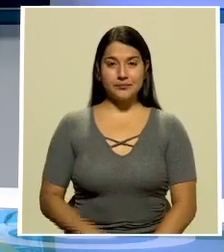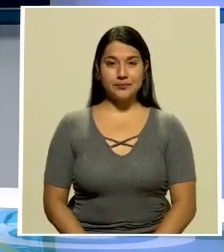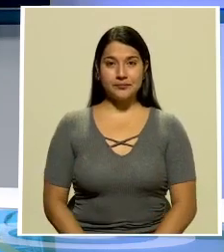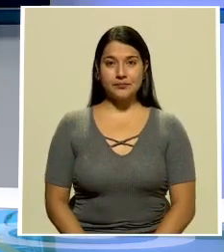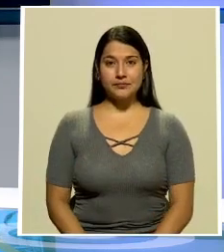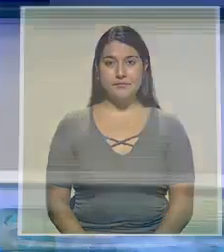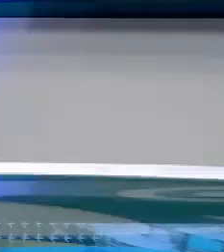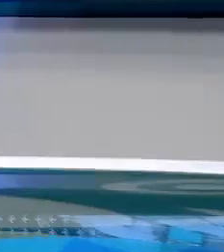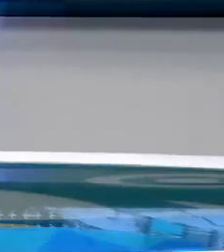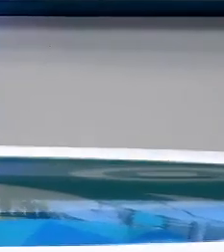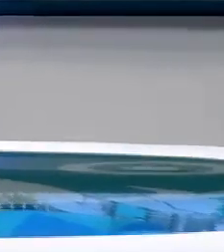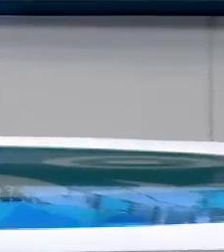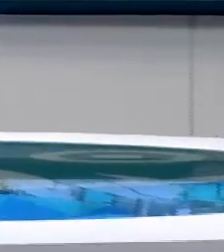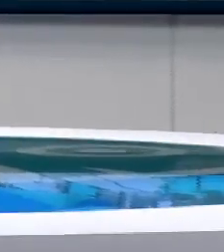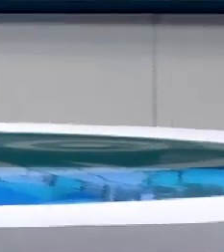Rica.